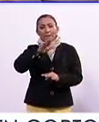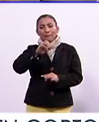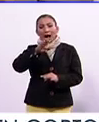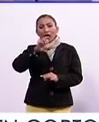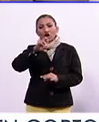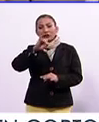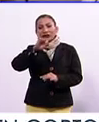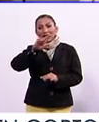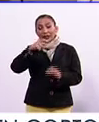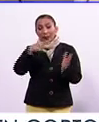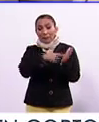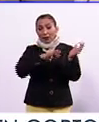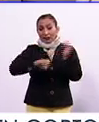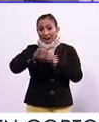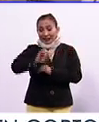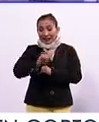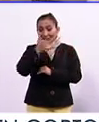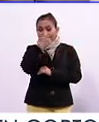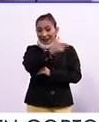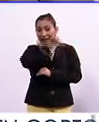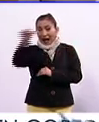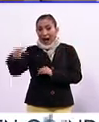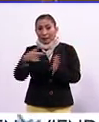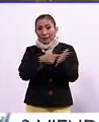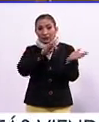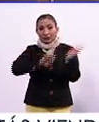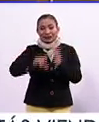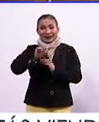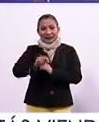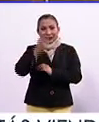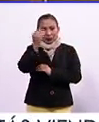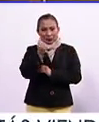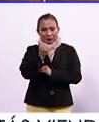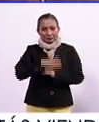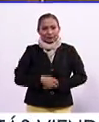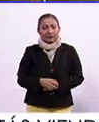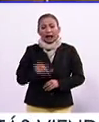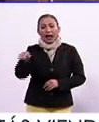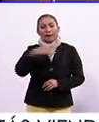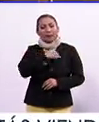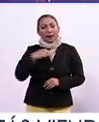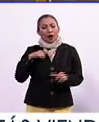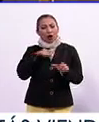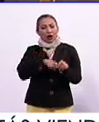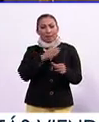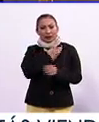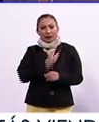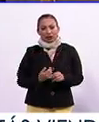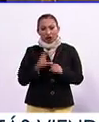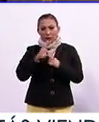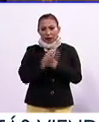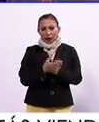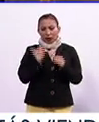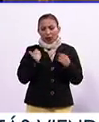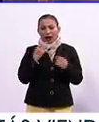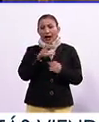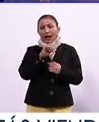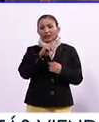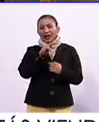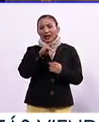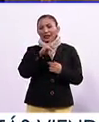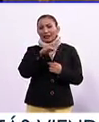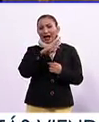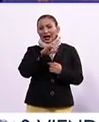Sierra de 1977 a 1979. Miembro y presidente del Comité de Cátedras